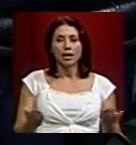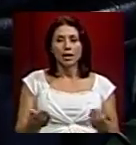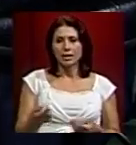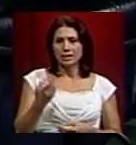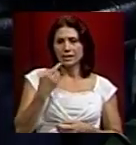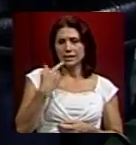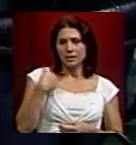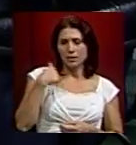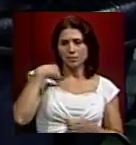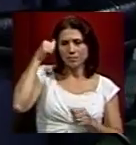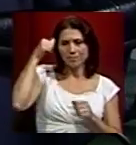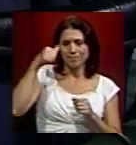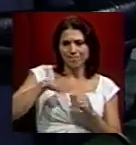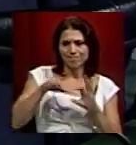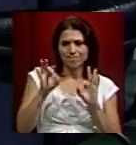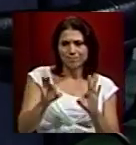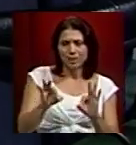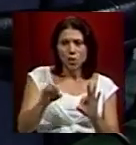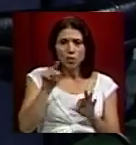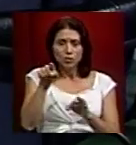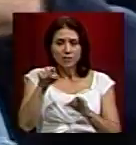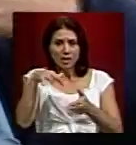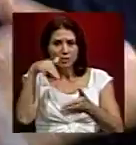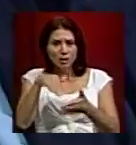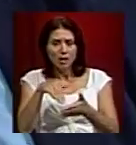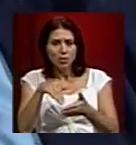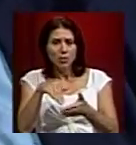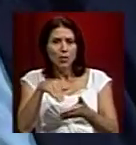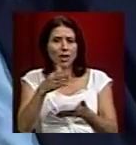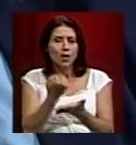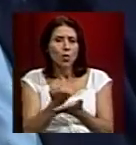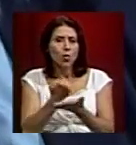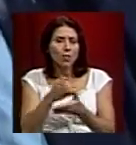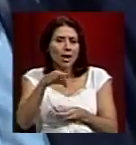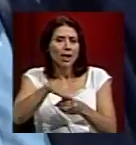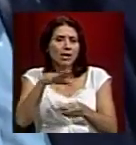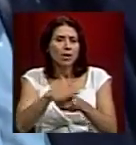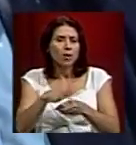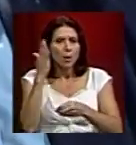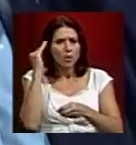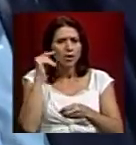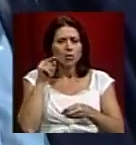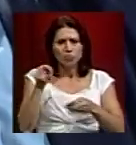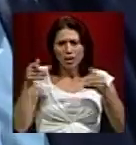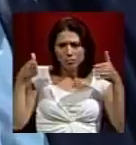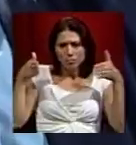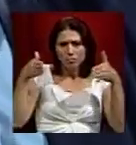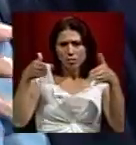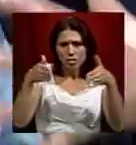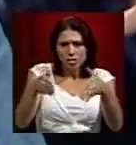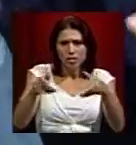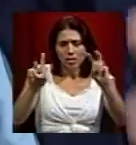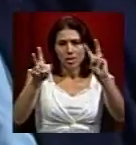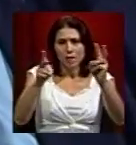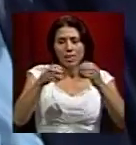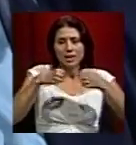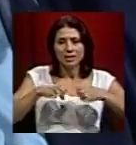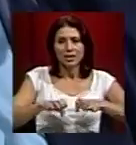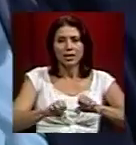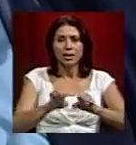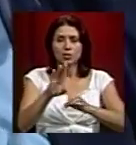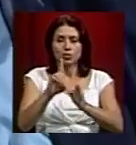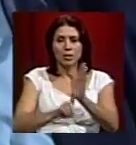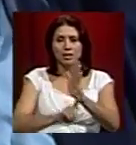engaña, economía agrícola, qué te movió a este tema de la estrategia en tu propio desarrollo